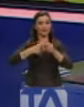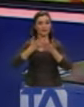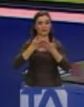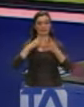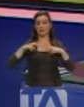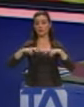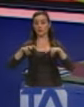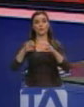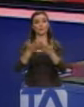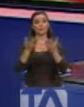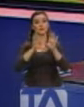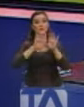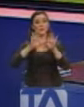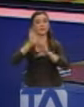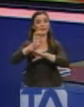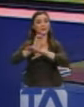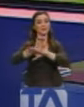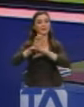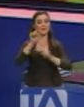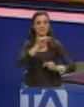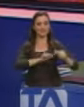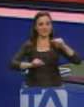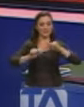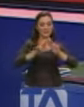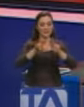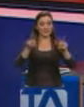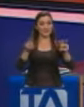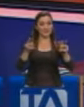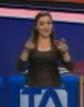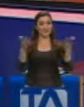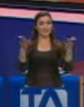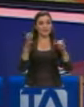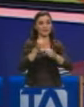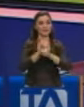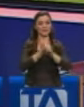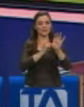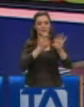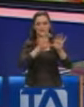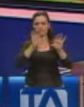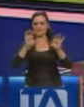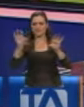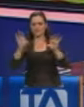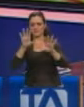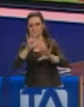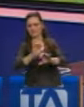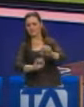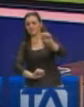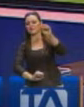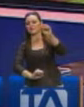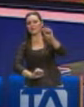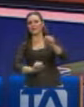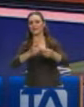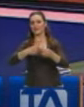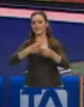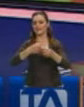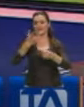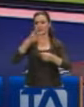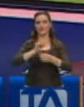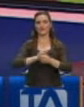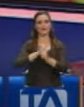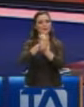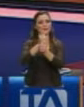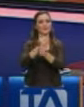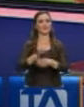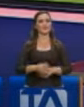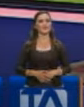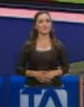un recorrido por el Museo Ecuatoriano de Ciencias Naturales, donde se lleva a cabo la exposición Descubre la Amazonía en Quito. Johanna, te